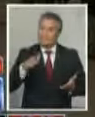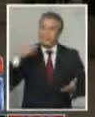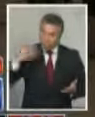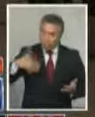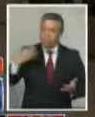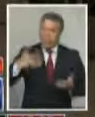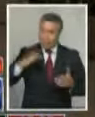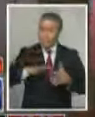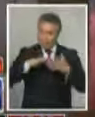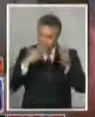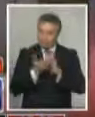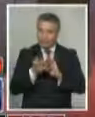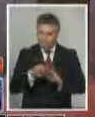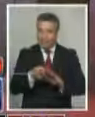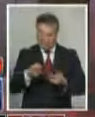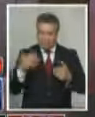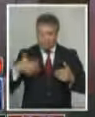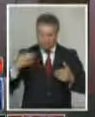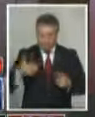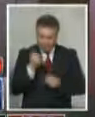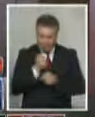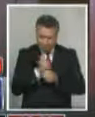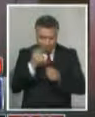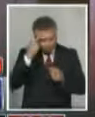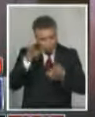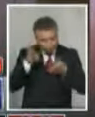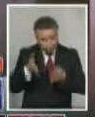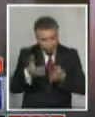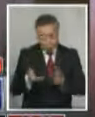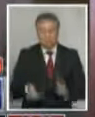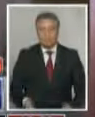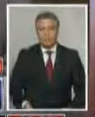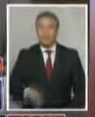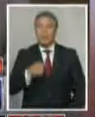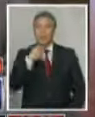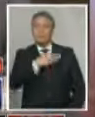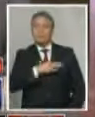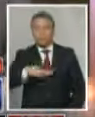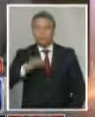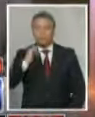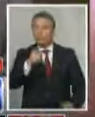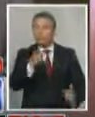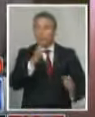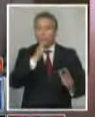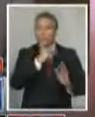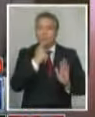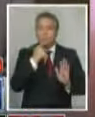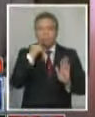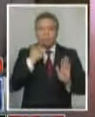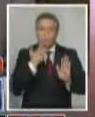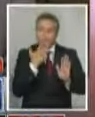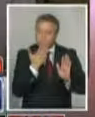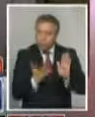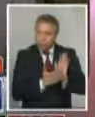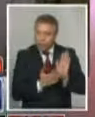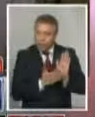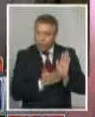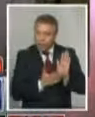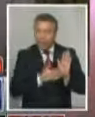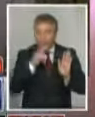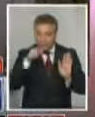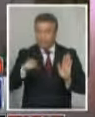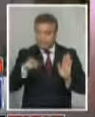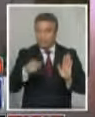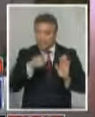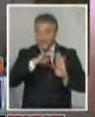medidas contracíclicas. Ministro, sí, pero usted dice que no hay ninguna prueba concreta de que la reforma tributaria esté